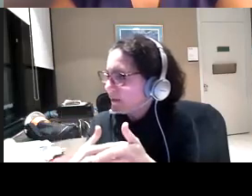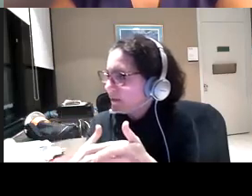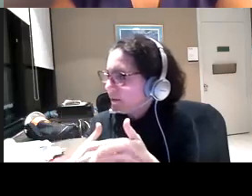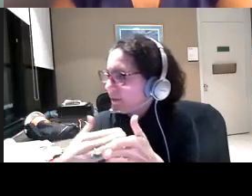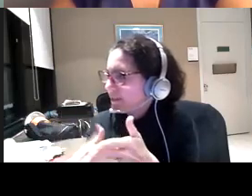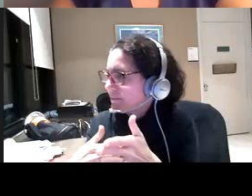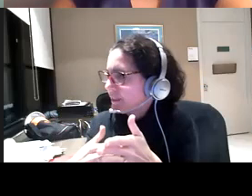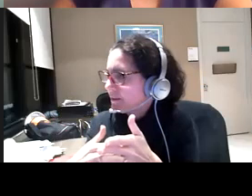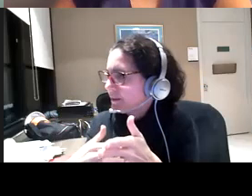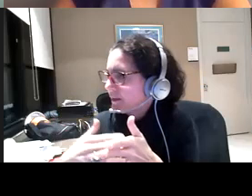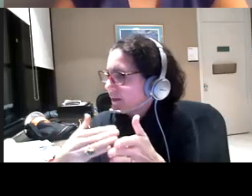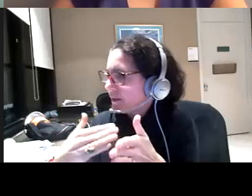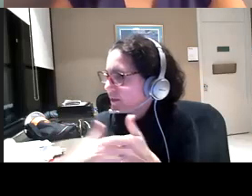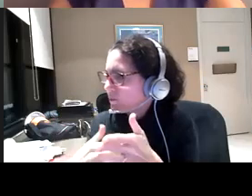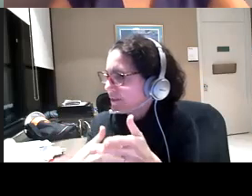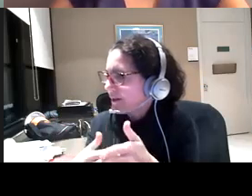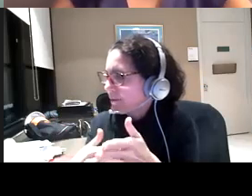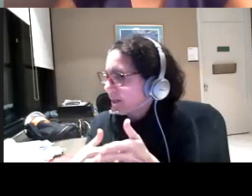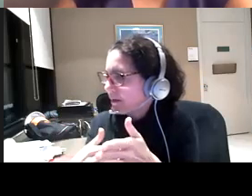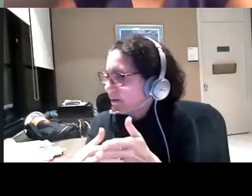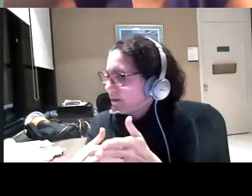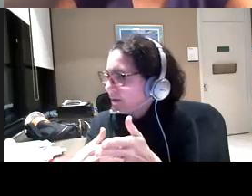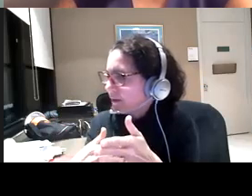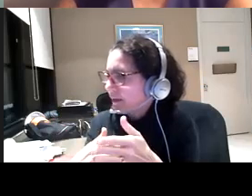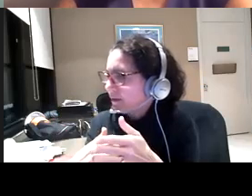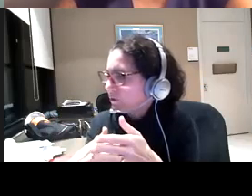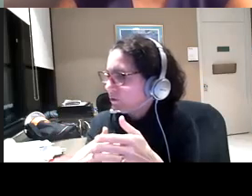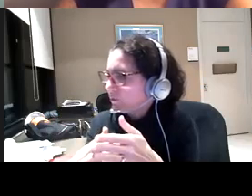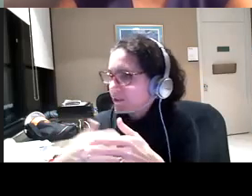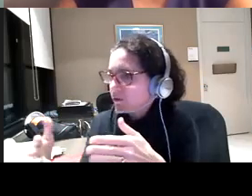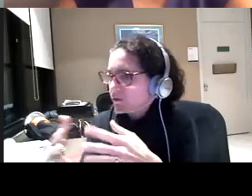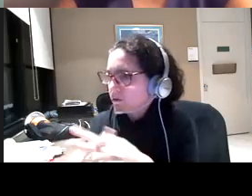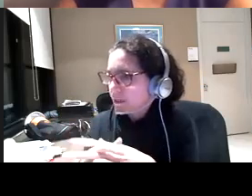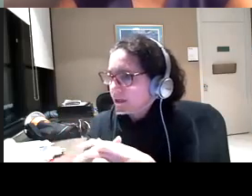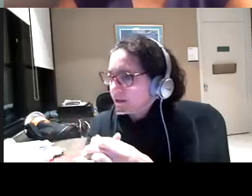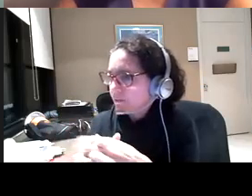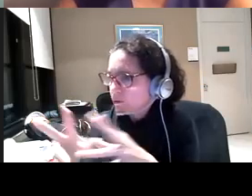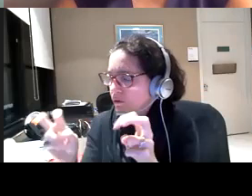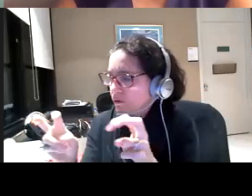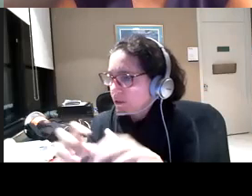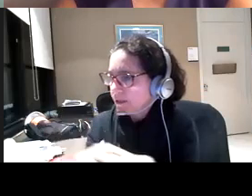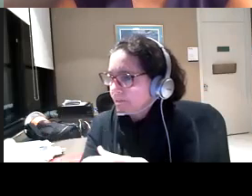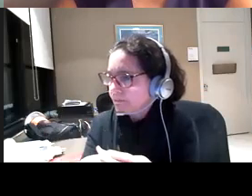programa precisamente después de abril, quedando pues